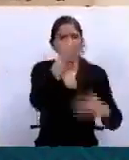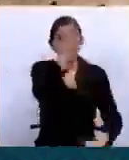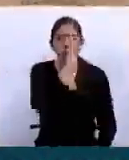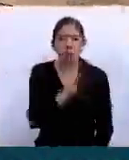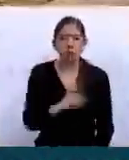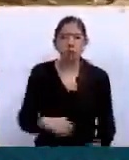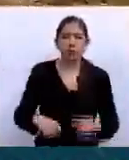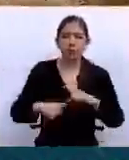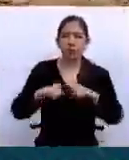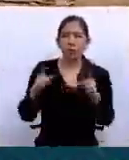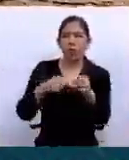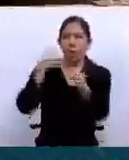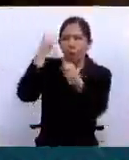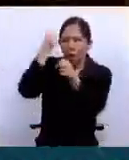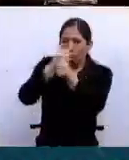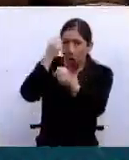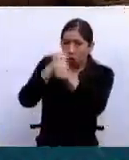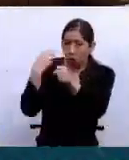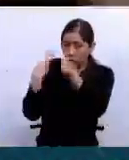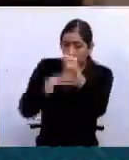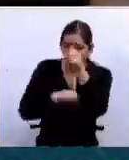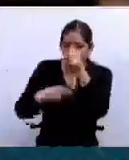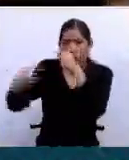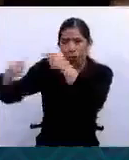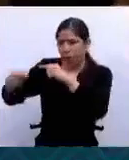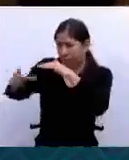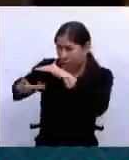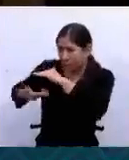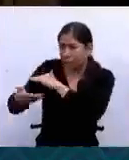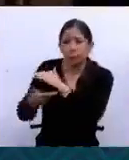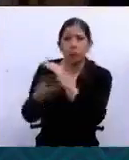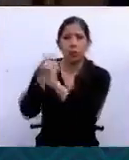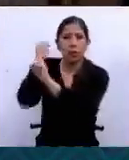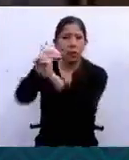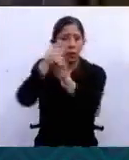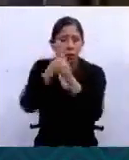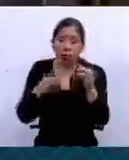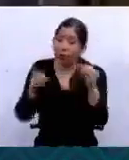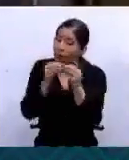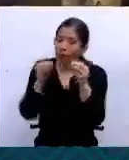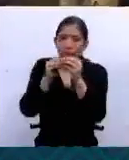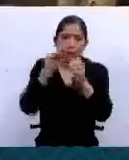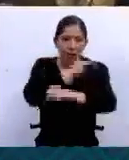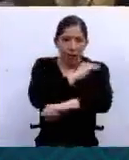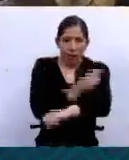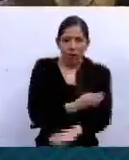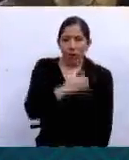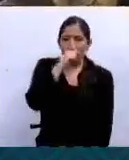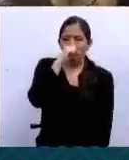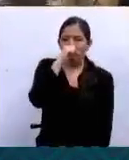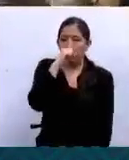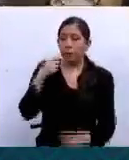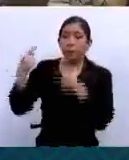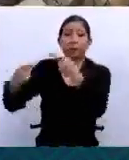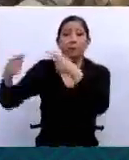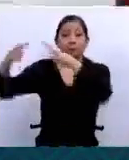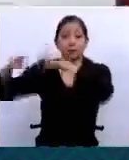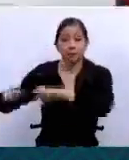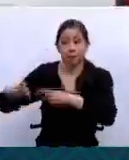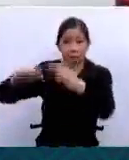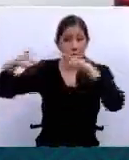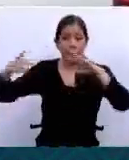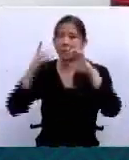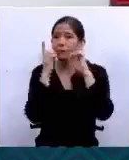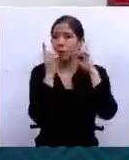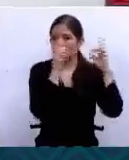este trabajo y esta lucha contra el contrabando se está tornando mucho más violenta. Tras la denuncia realizada por la aduana regional, el Comando Departamental de